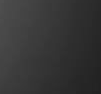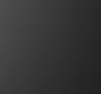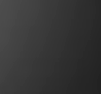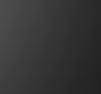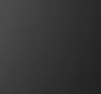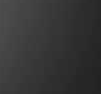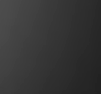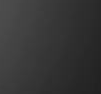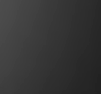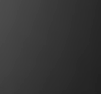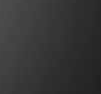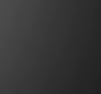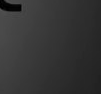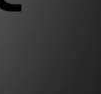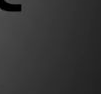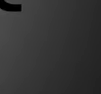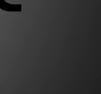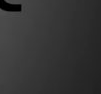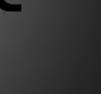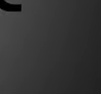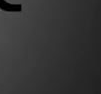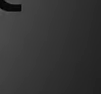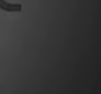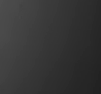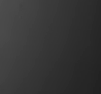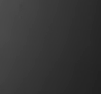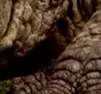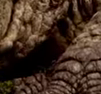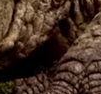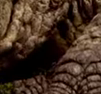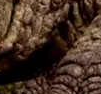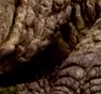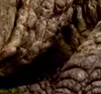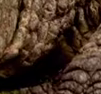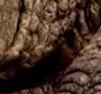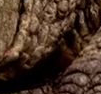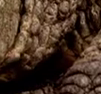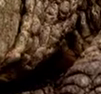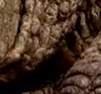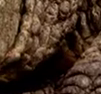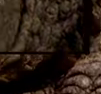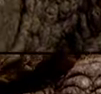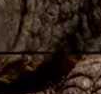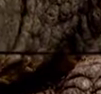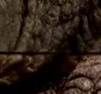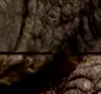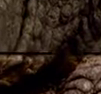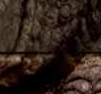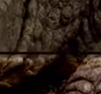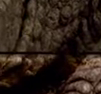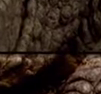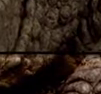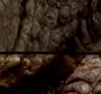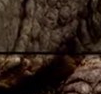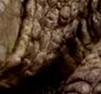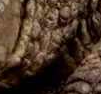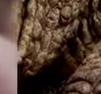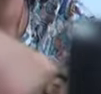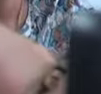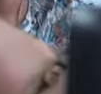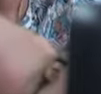La Universidad Nacional y el SINART S.A. presentan Una Mirada.